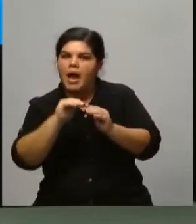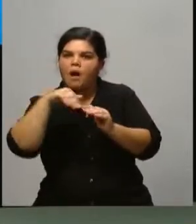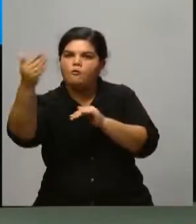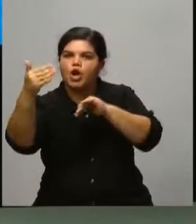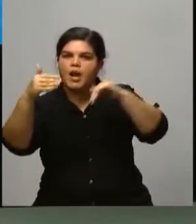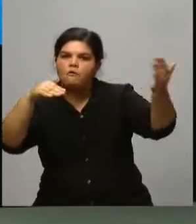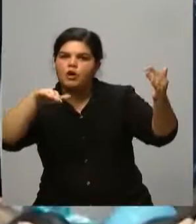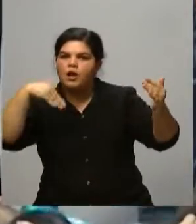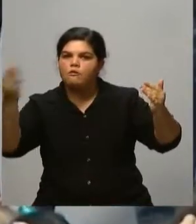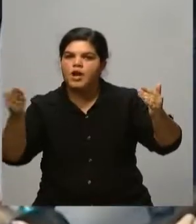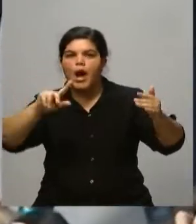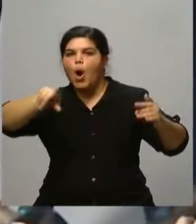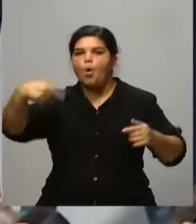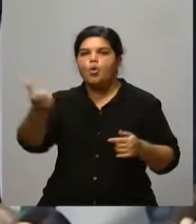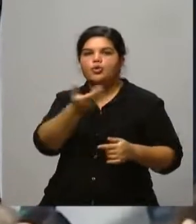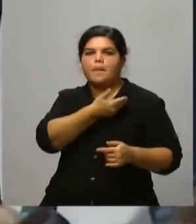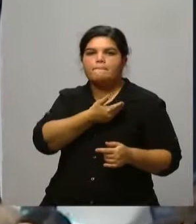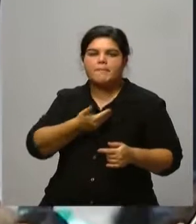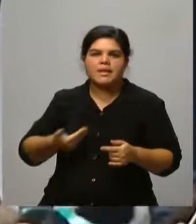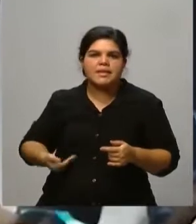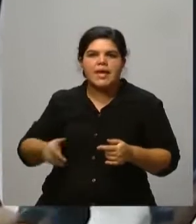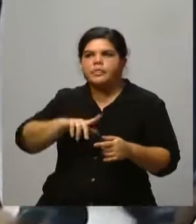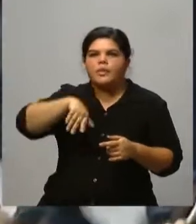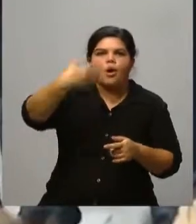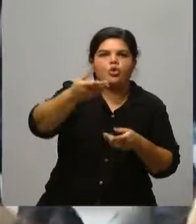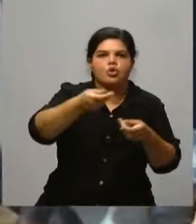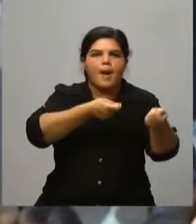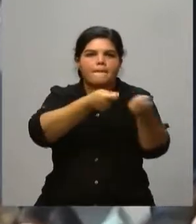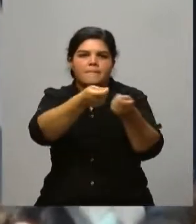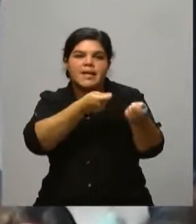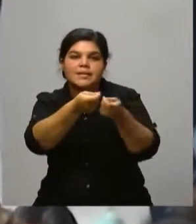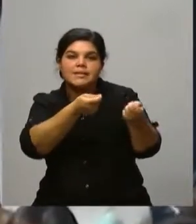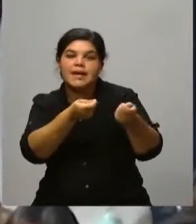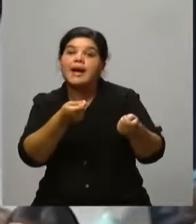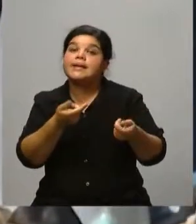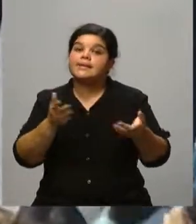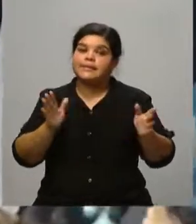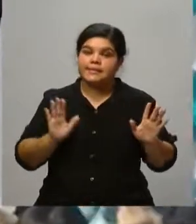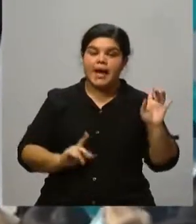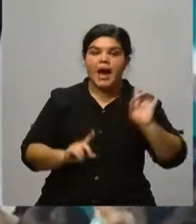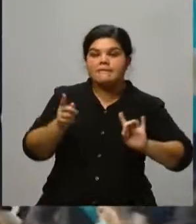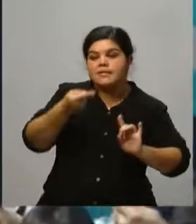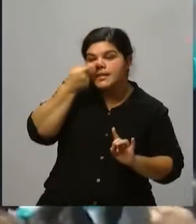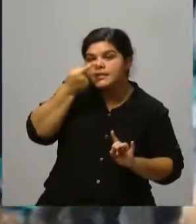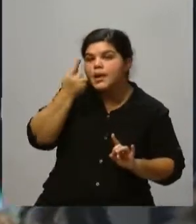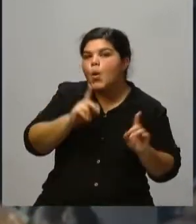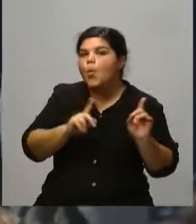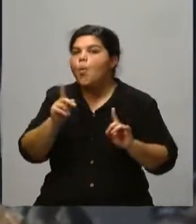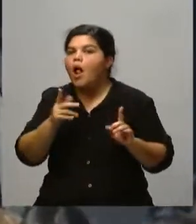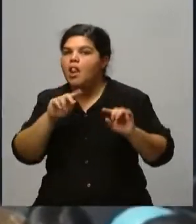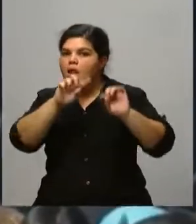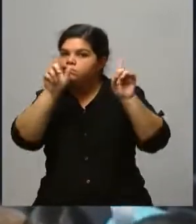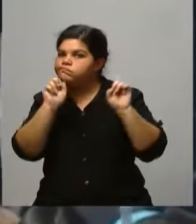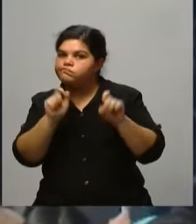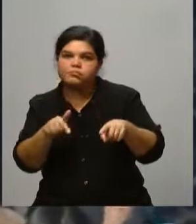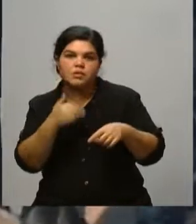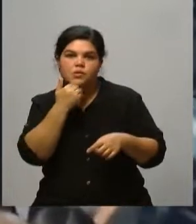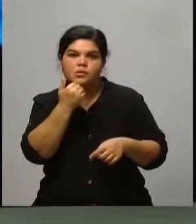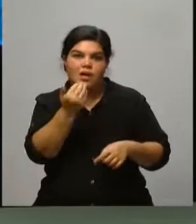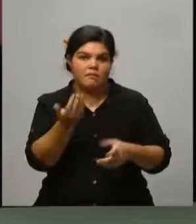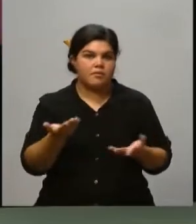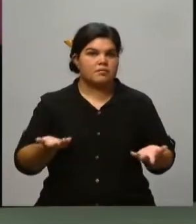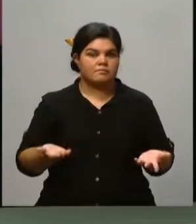presente en los medios de comunicación y hace algunos meses atrás decía que no eran tiempos de hablar de, incluso si hasta se corría de una